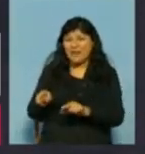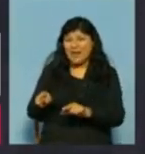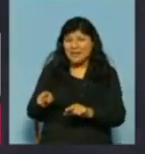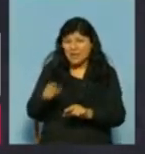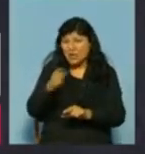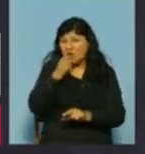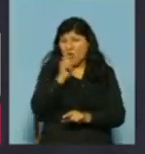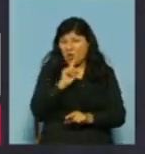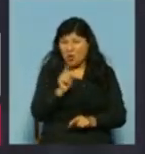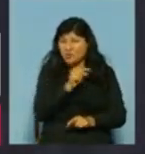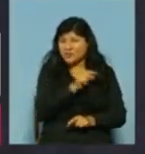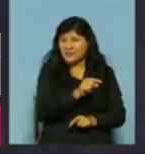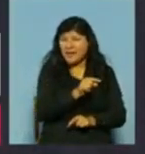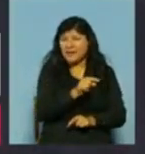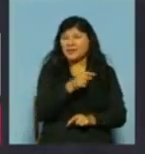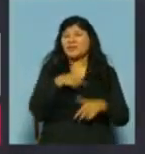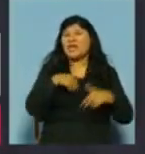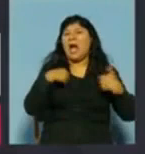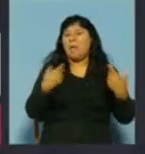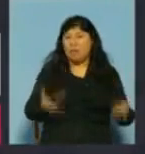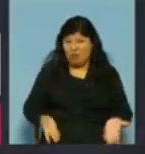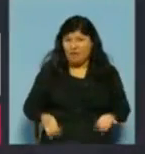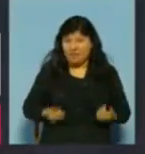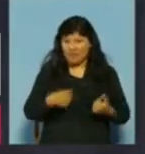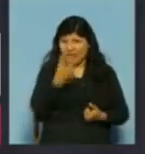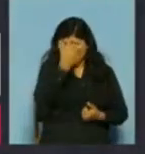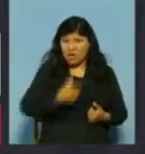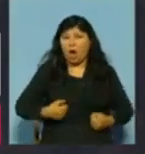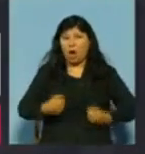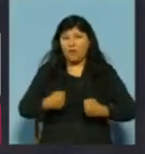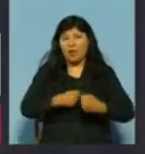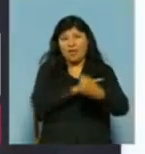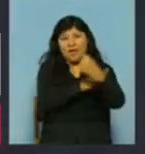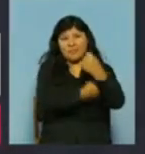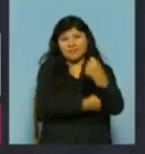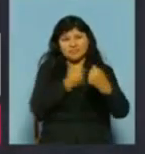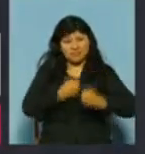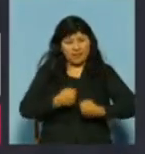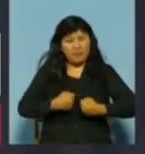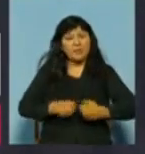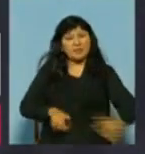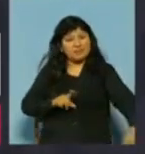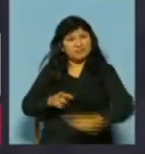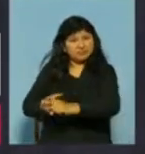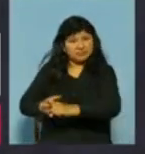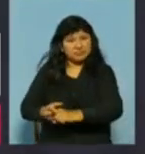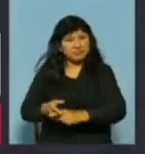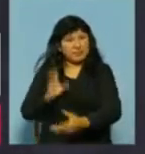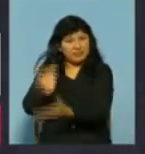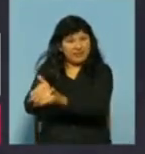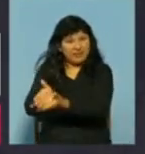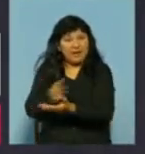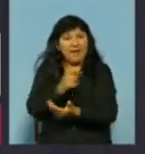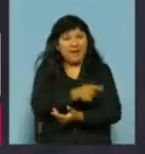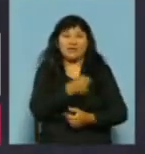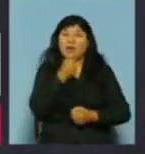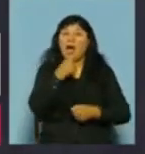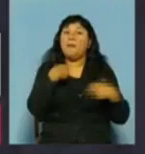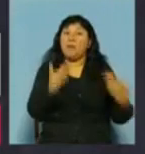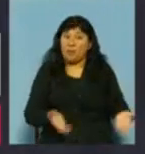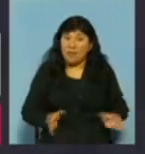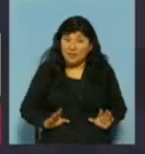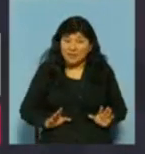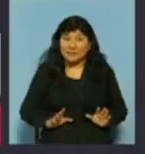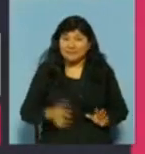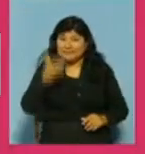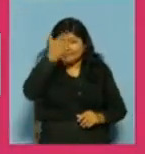aprovechan el lugar que detentan de poder en el Estado para responder. Porque esto es